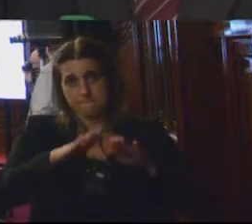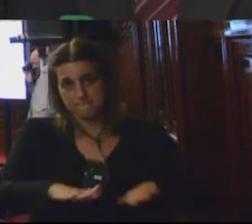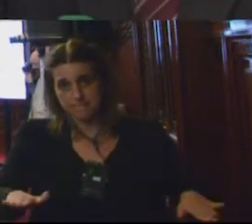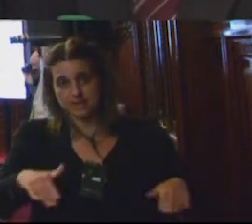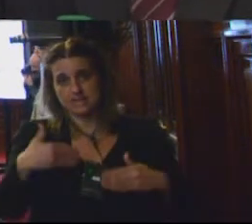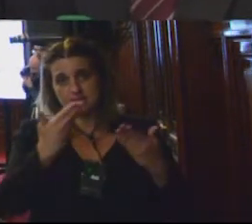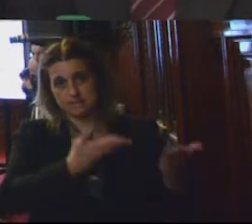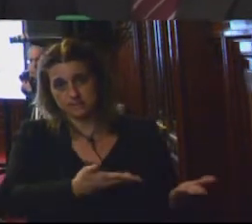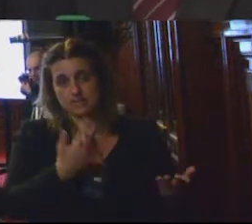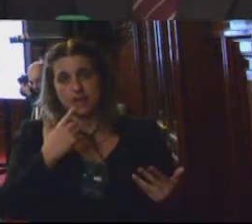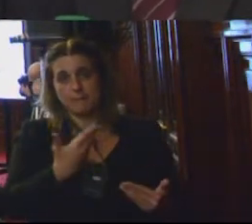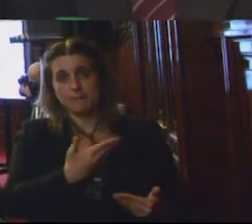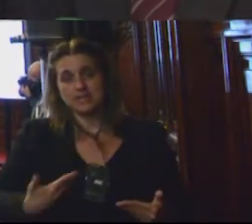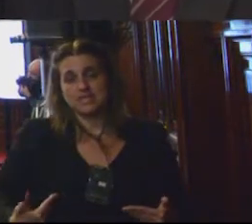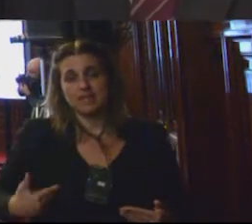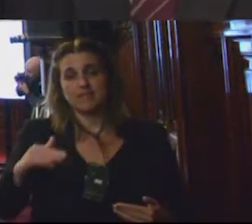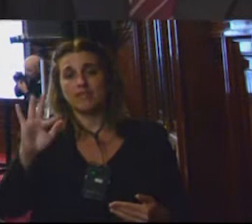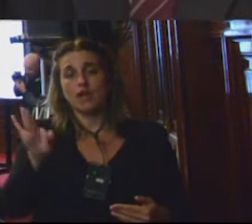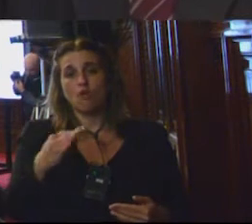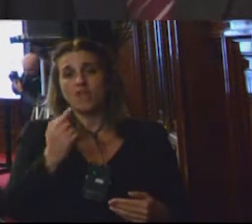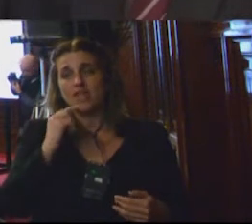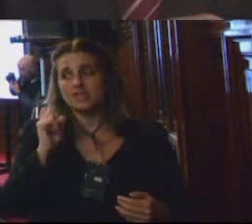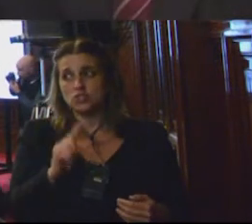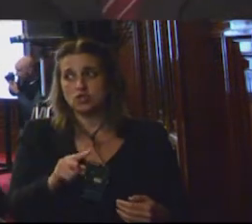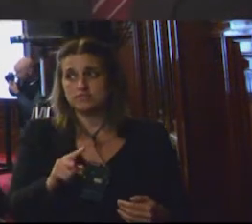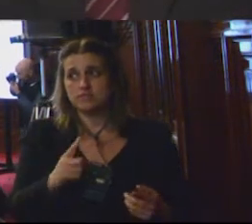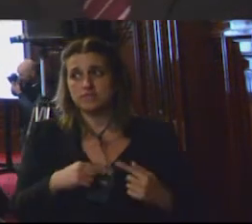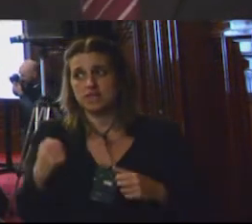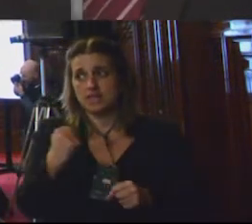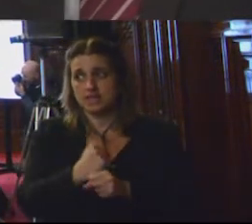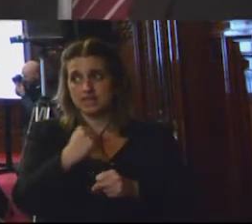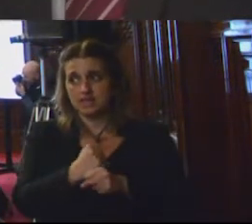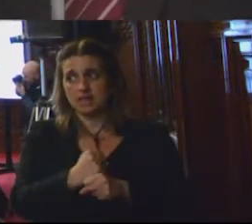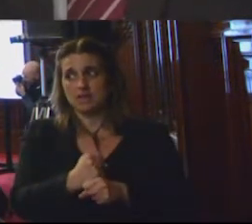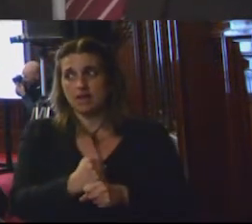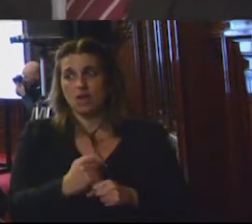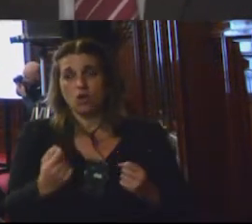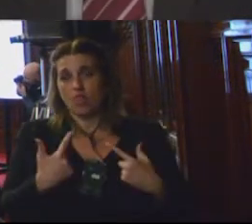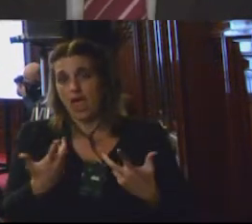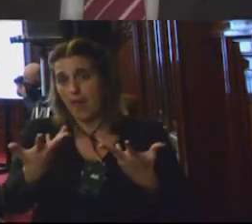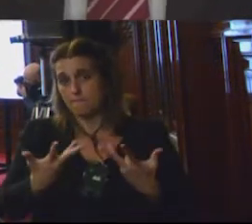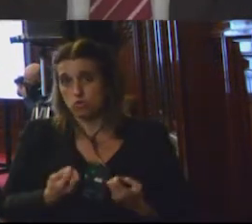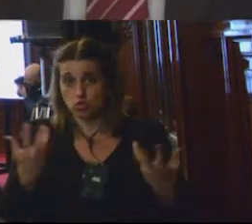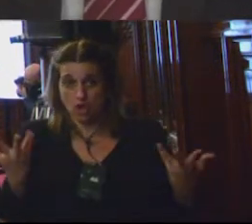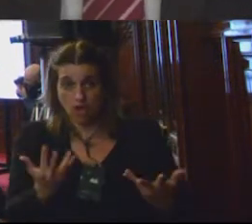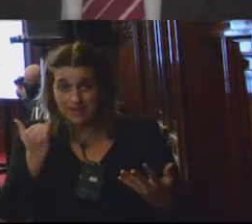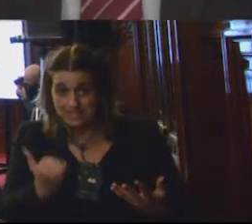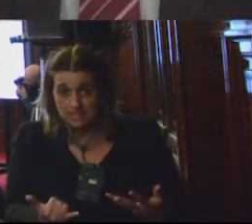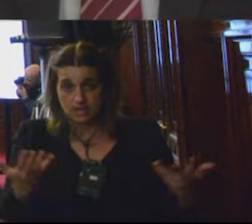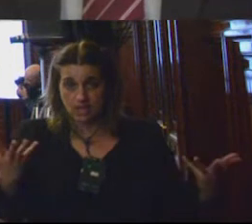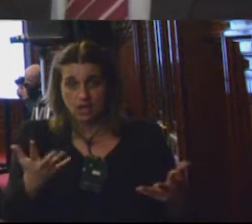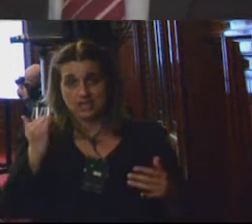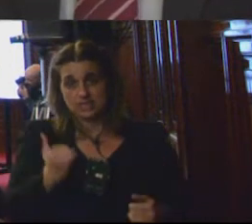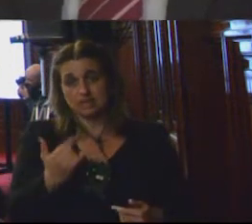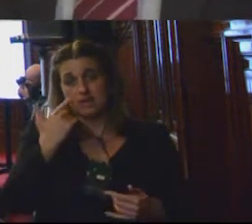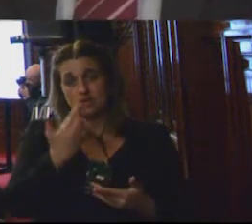Bortolini, presidente de la Confederación de Trabajo, que nos da apoyo en este momento, y dejar acá así la